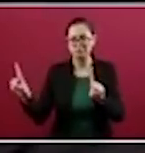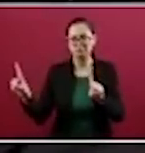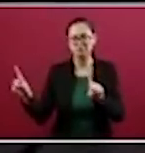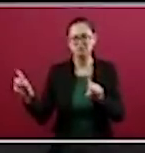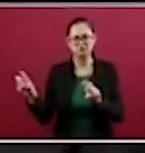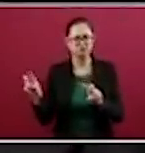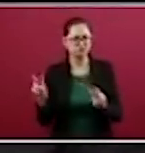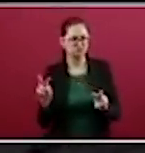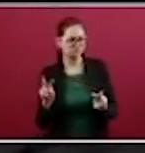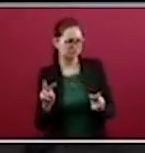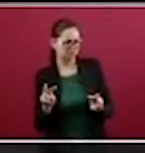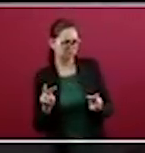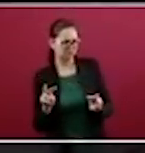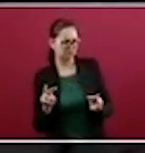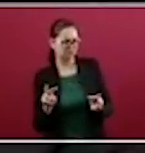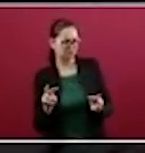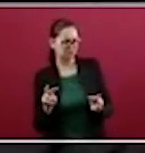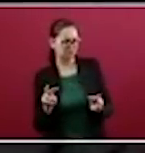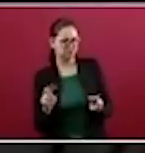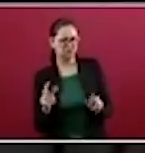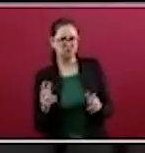vean esto como algo